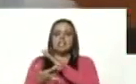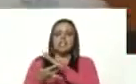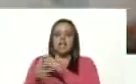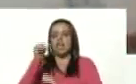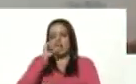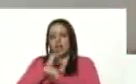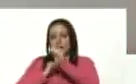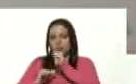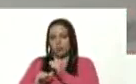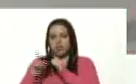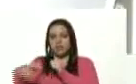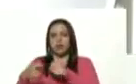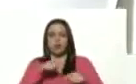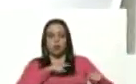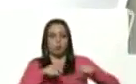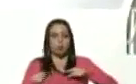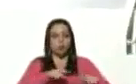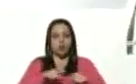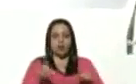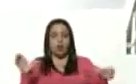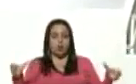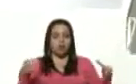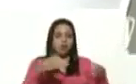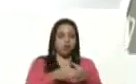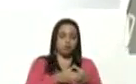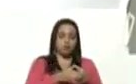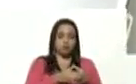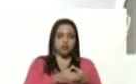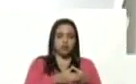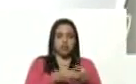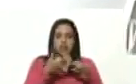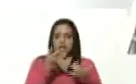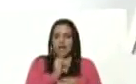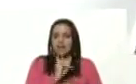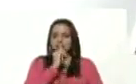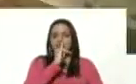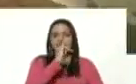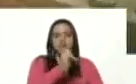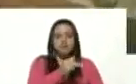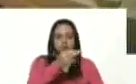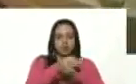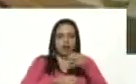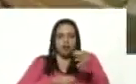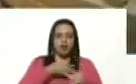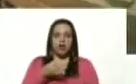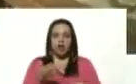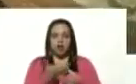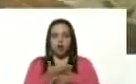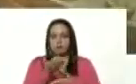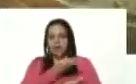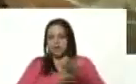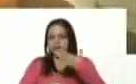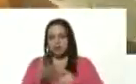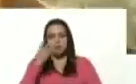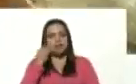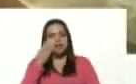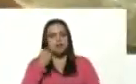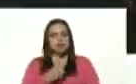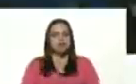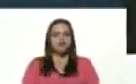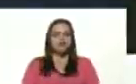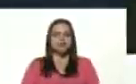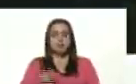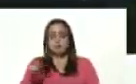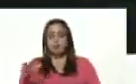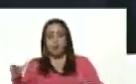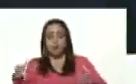y coordinadora de la brigada de la que les vamos a estar informando, presidente, compartiendo la experiencia, esas